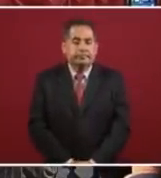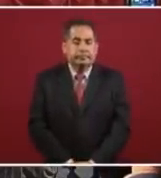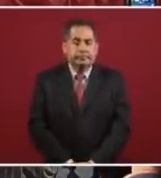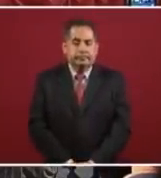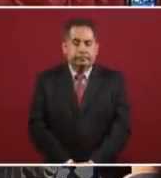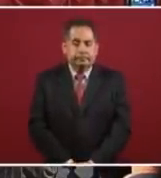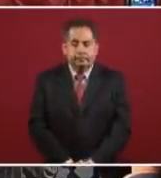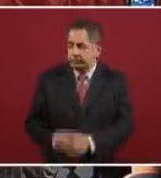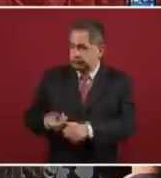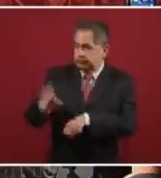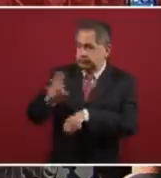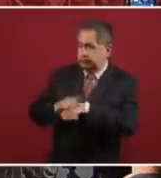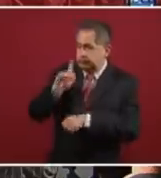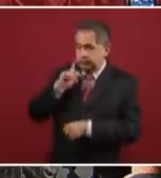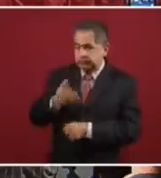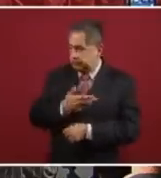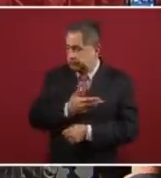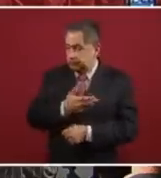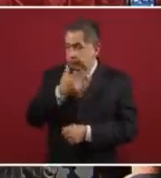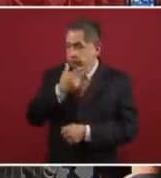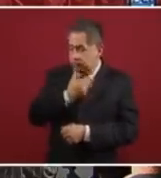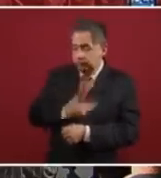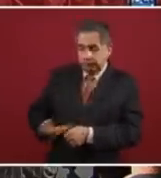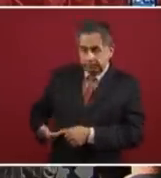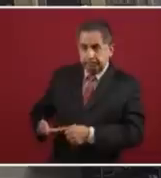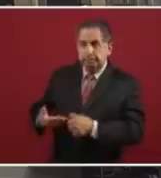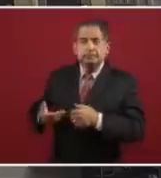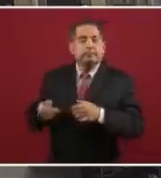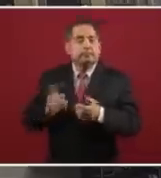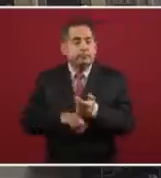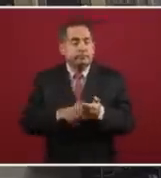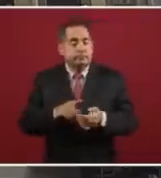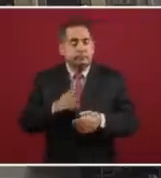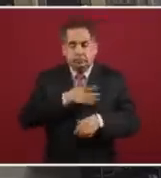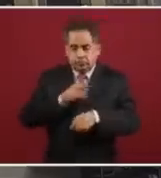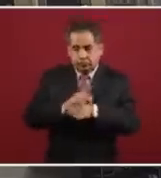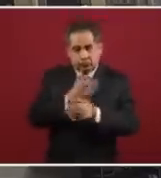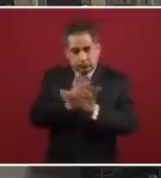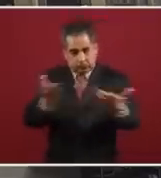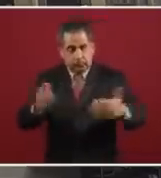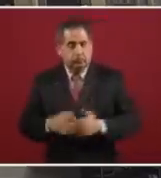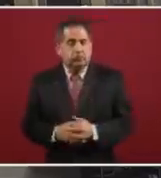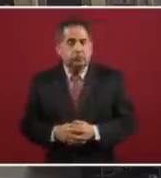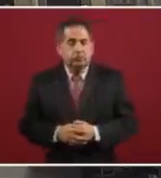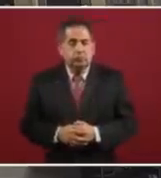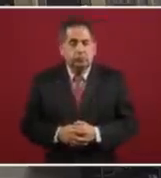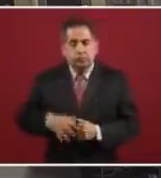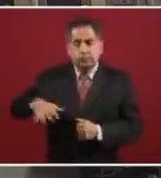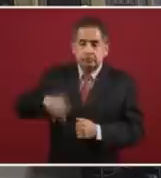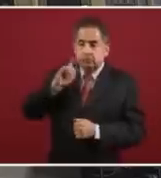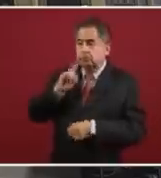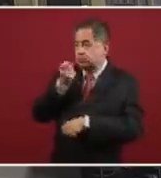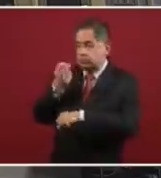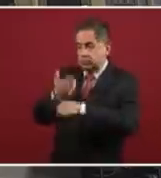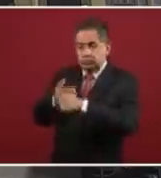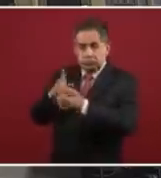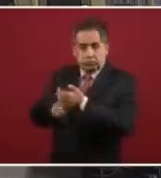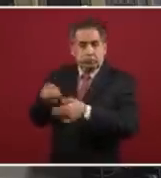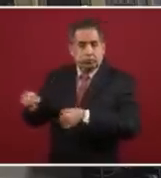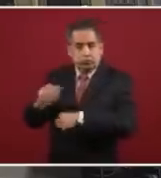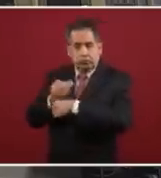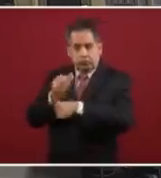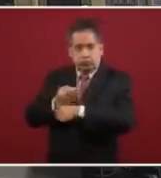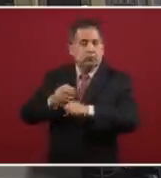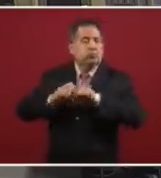Con su autorización, señor presidente, muy buenos días tengan todas y todos ustedes. Como sea la secretaria, vamos a dar